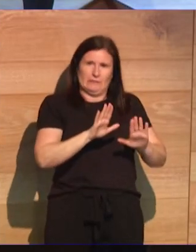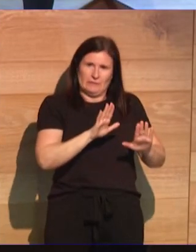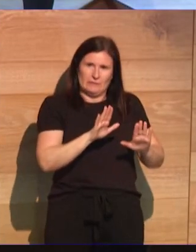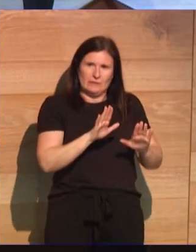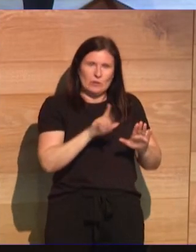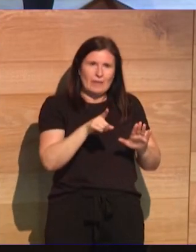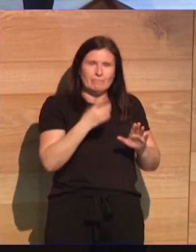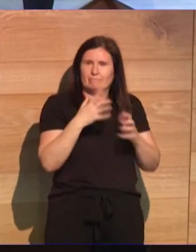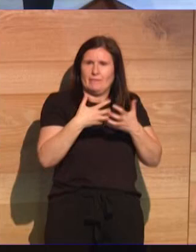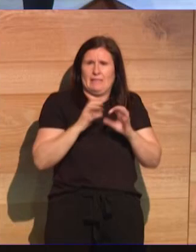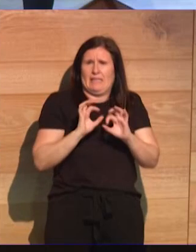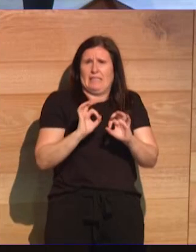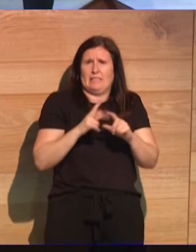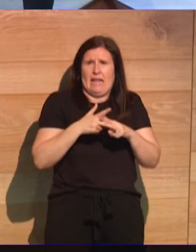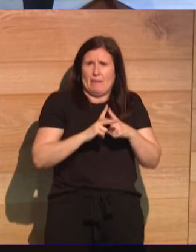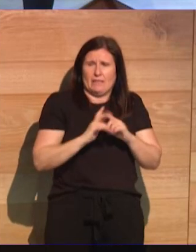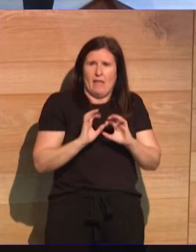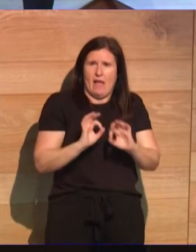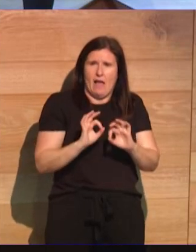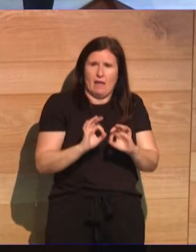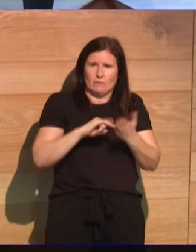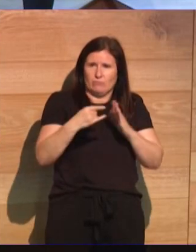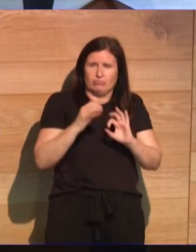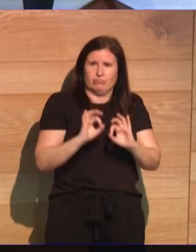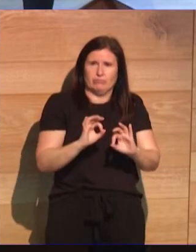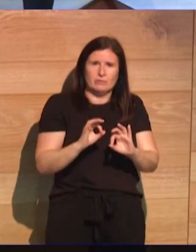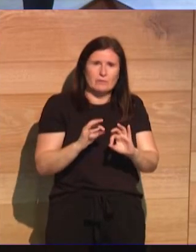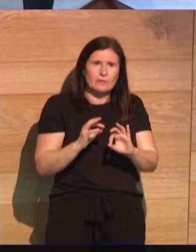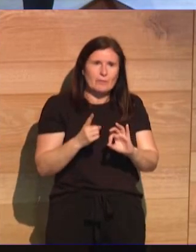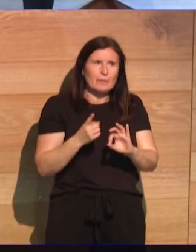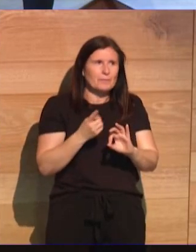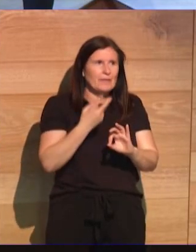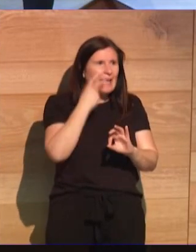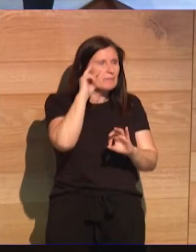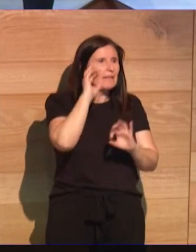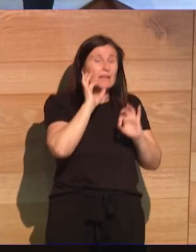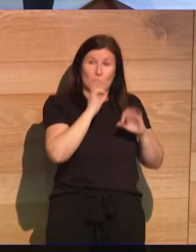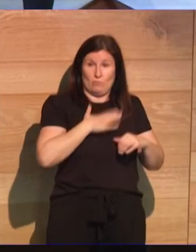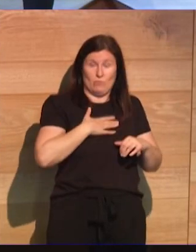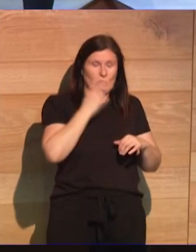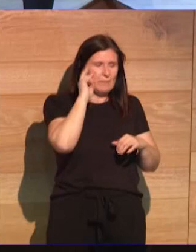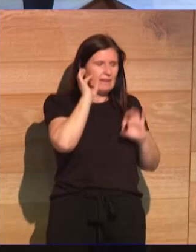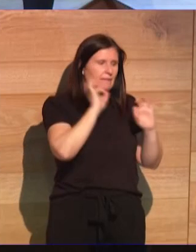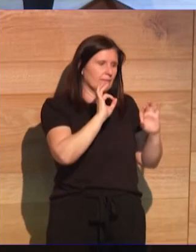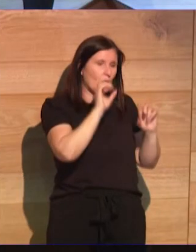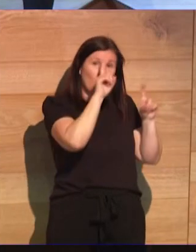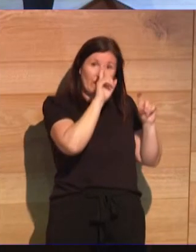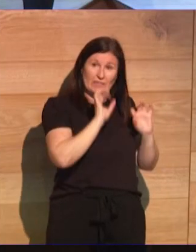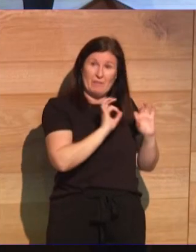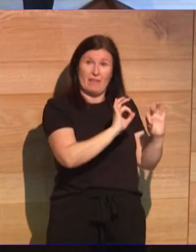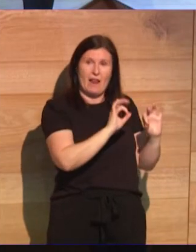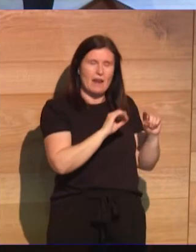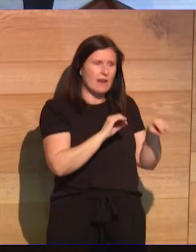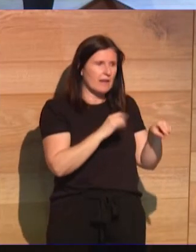una herramienta. Y luego soy conocedor de experiencias que tienen que ver con la educación especial, que están utilizando la